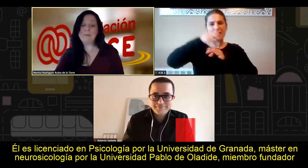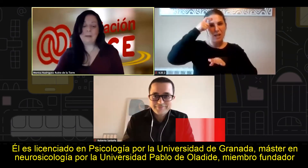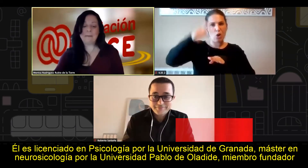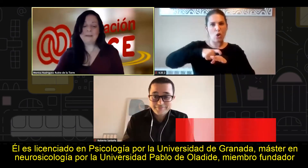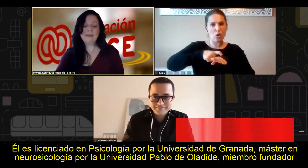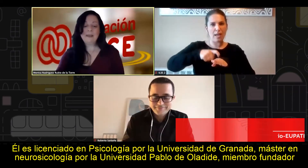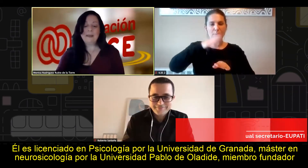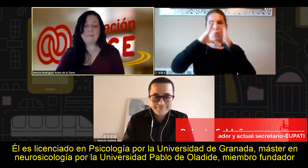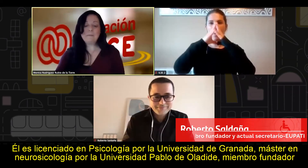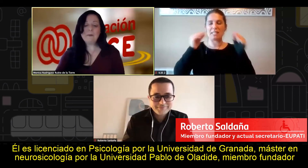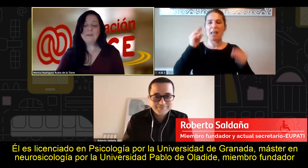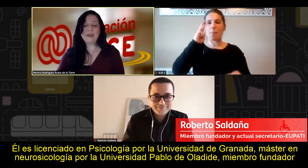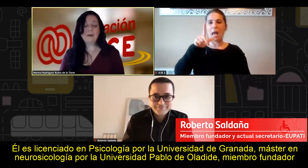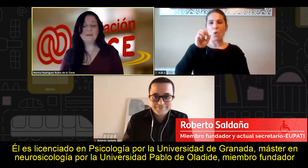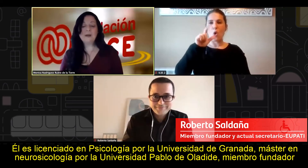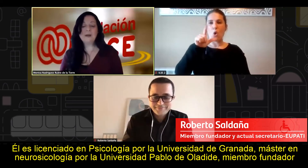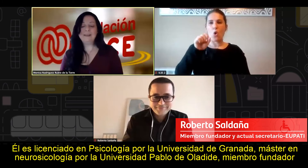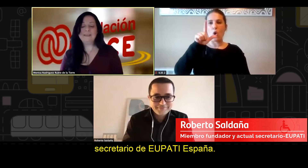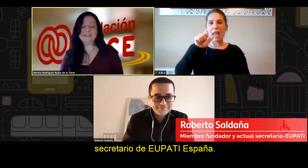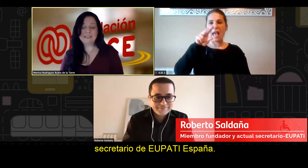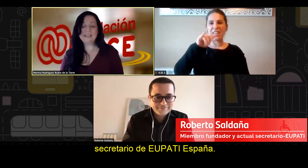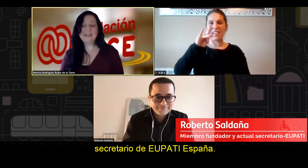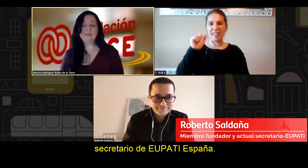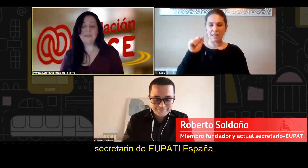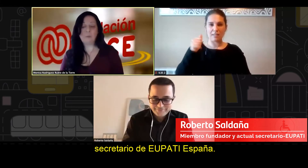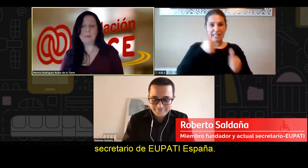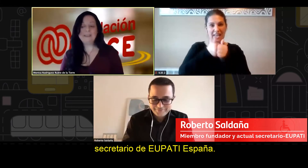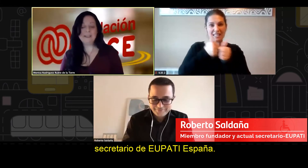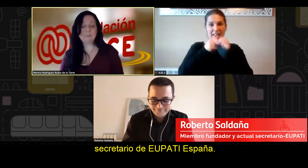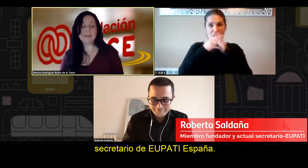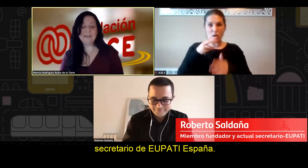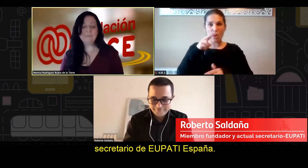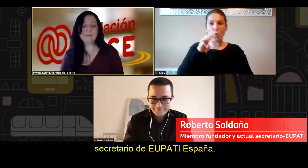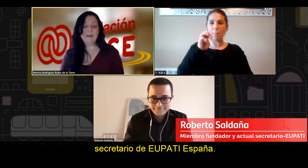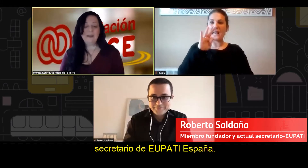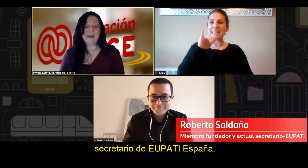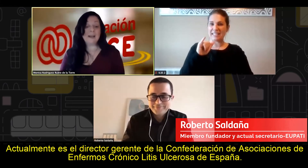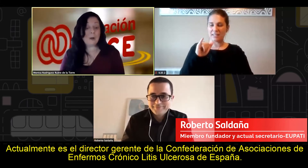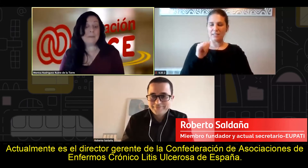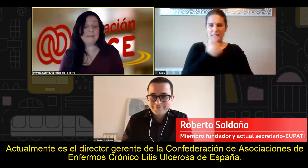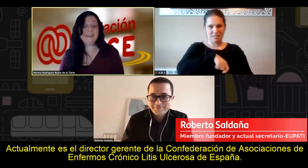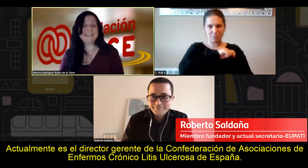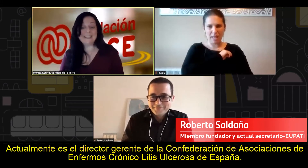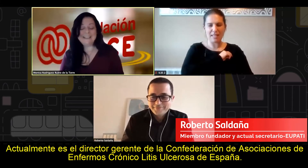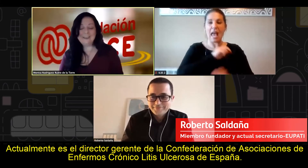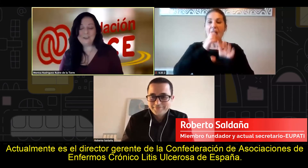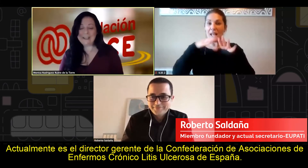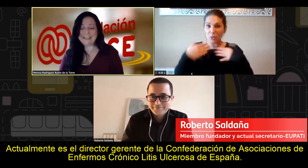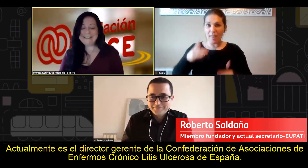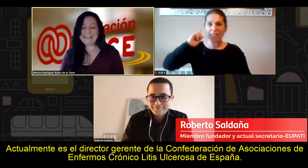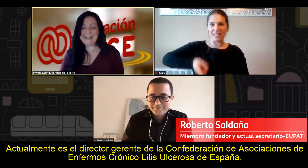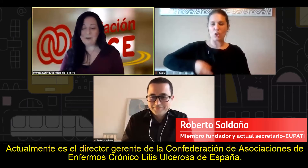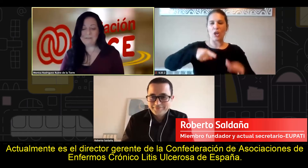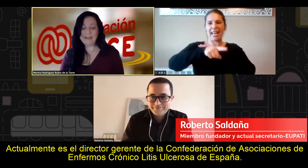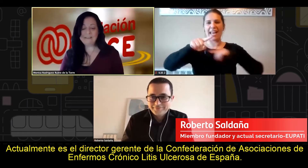Pablo Olavide, miembro fundador actual secretario de UPATI España. Actualmente es el director gerente